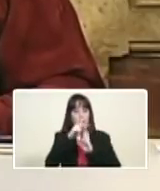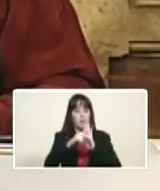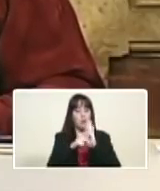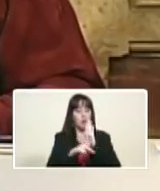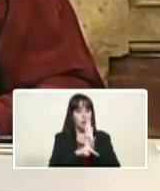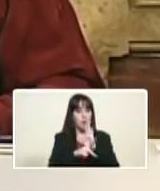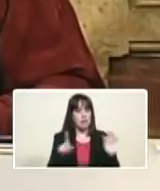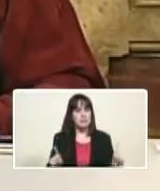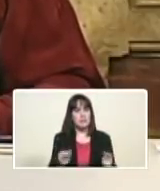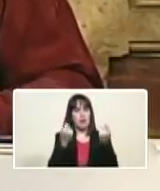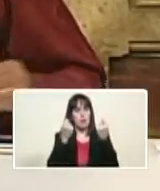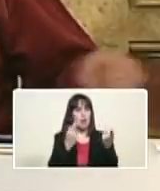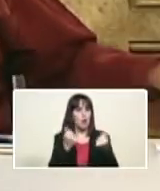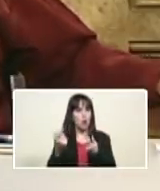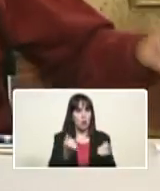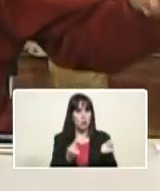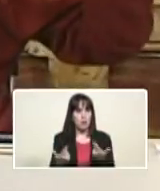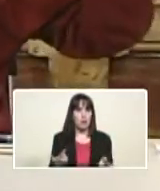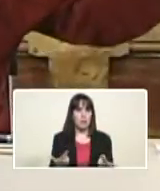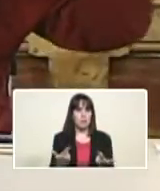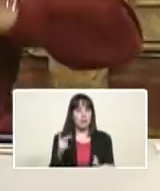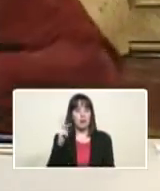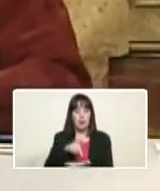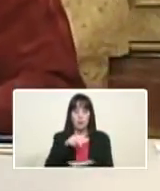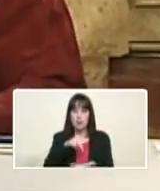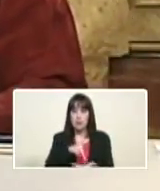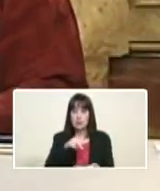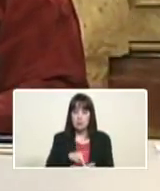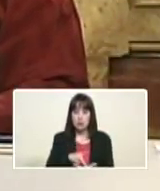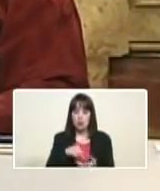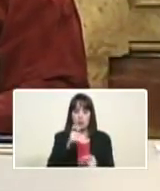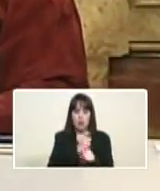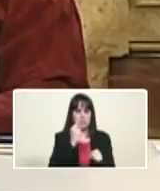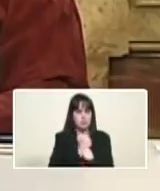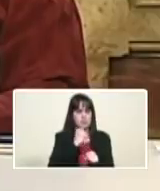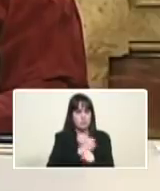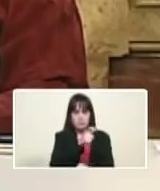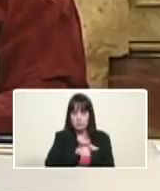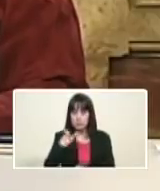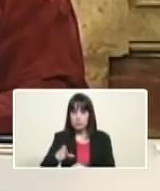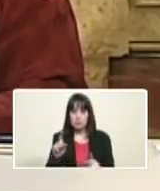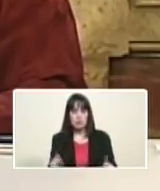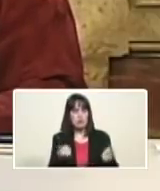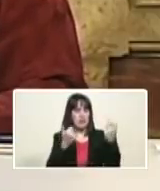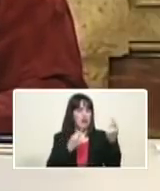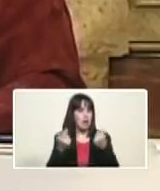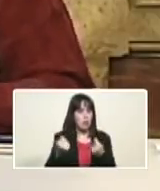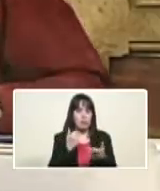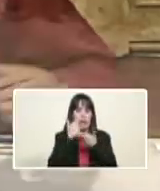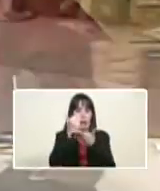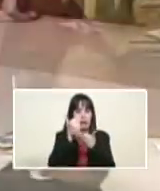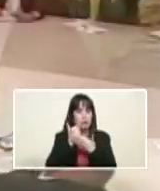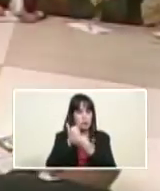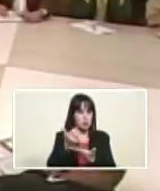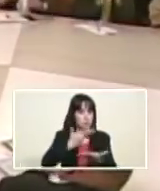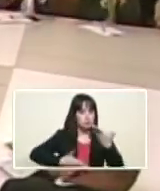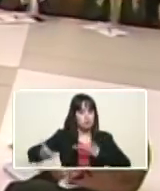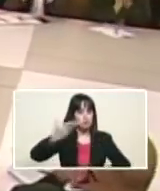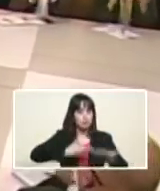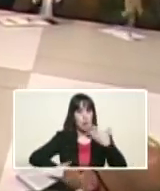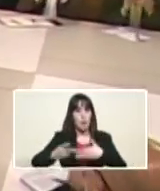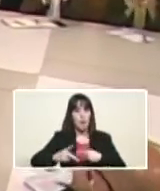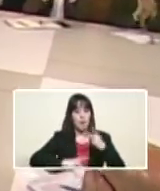recuperación económica y los términos de la participación de la clase obrera en esta batalla por la recuperación y la revolución productiva de